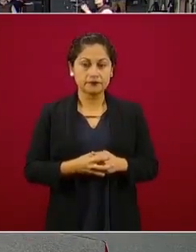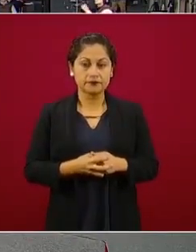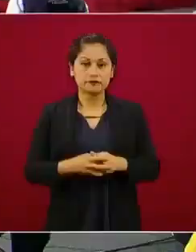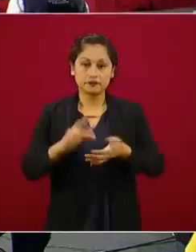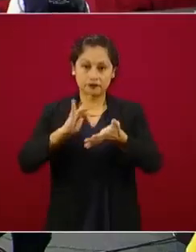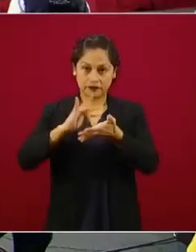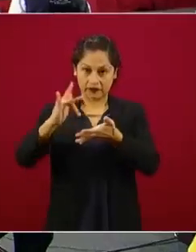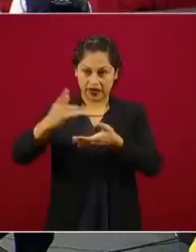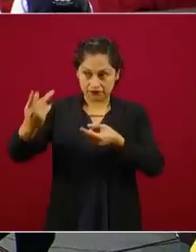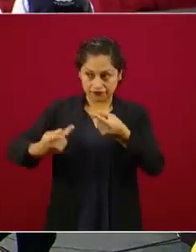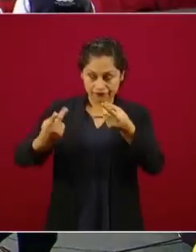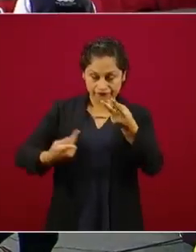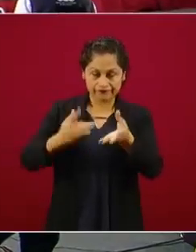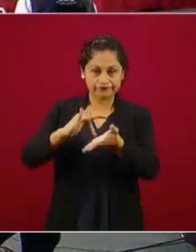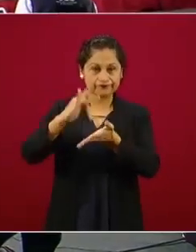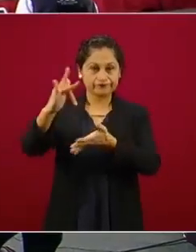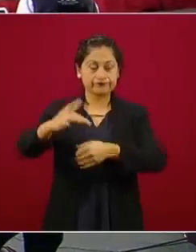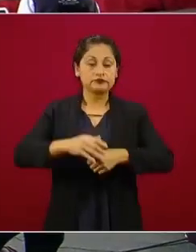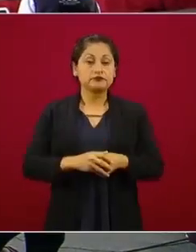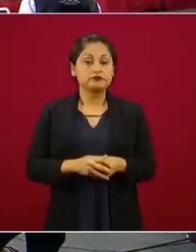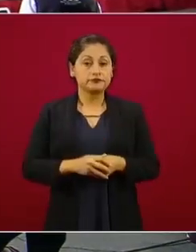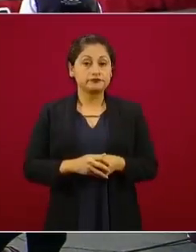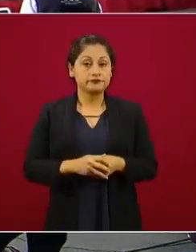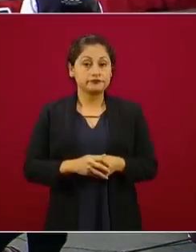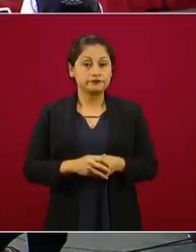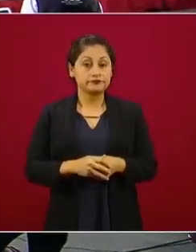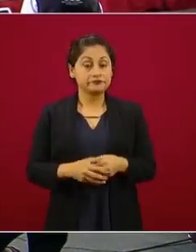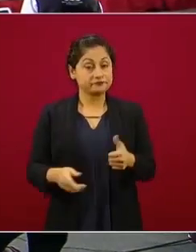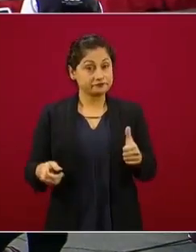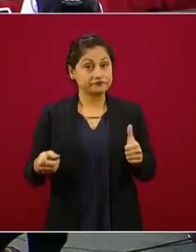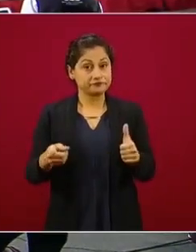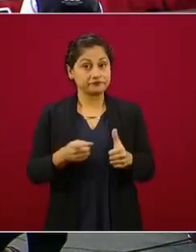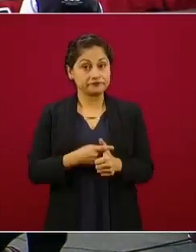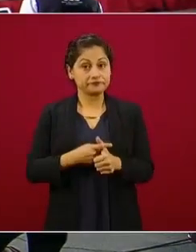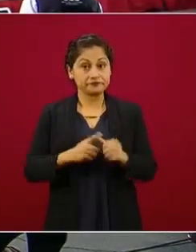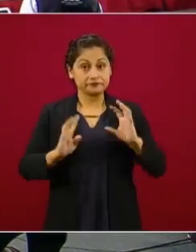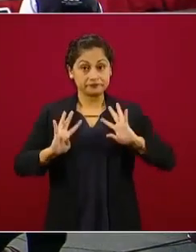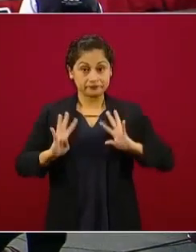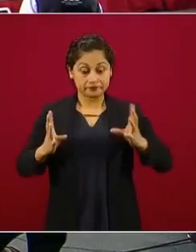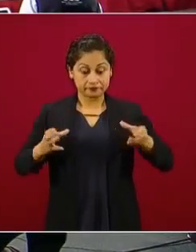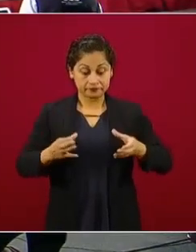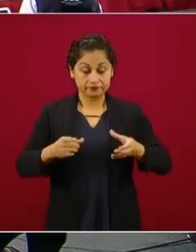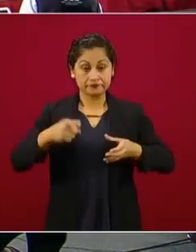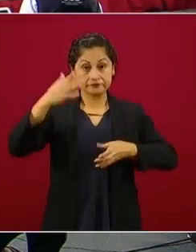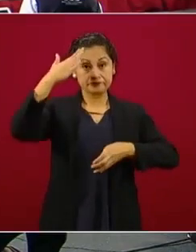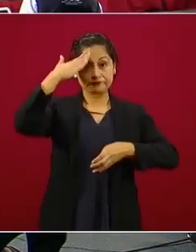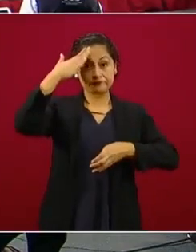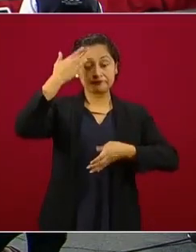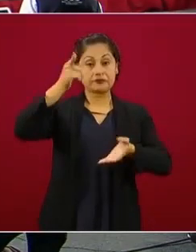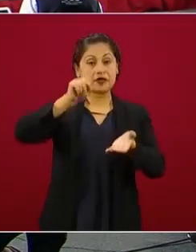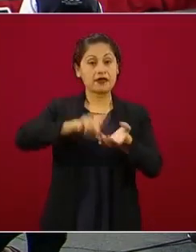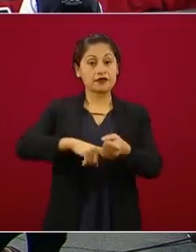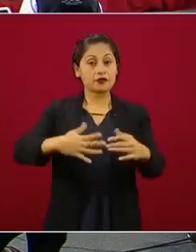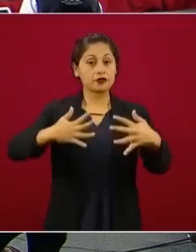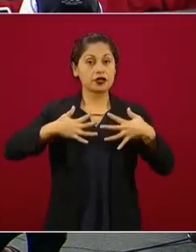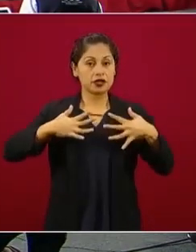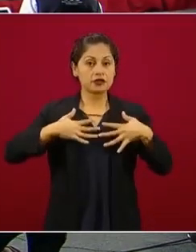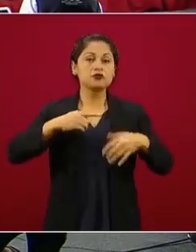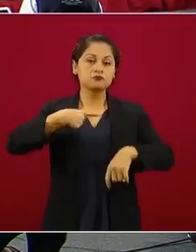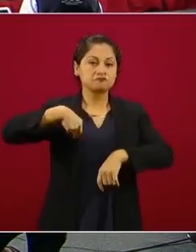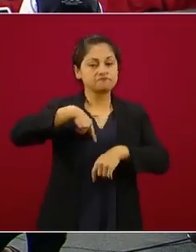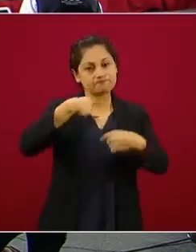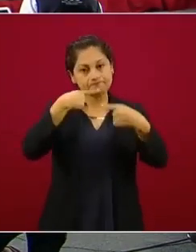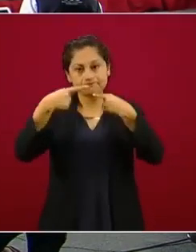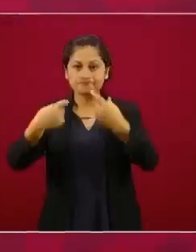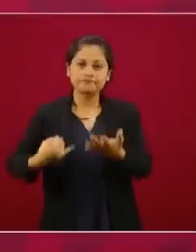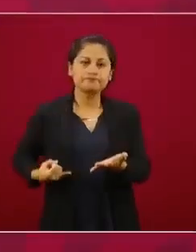Muchas gracias por la pregunta. Bueno, en primer lugar, fue una decisión de todo el patronato y fue una decisión que tenía